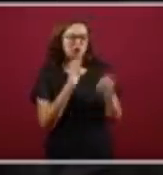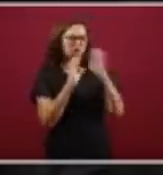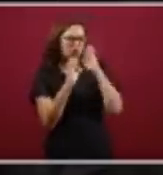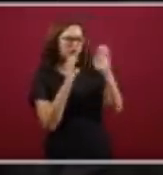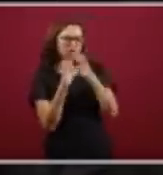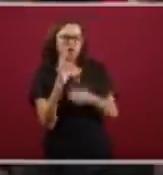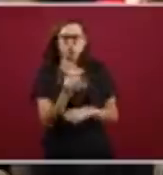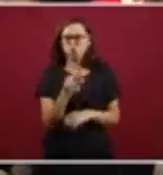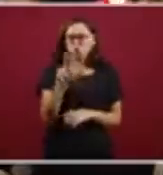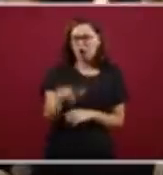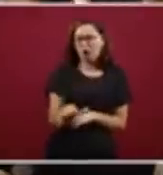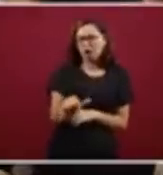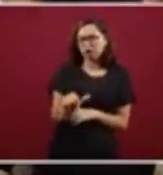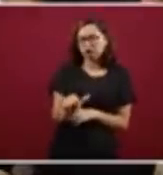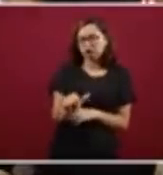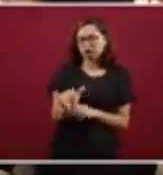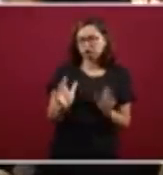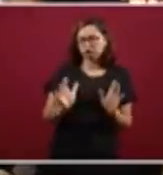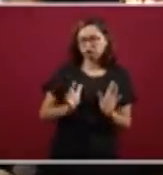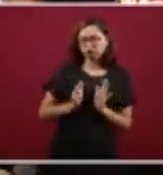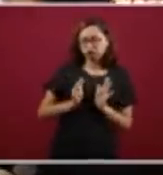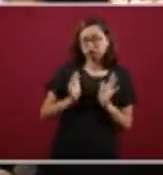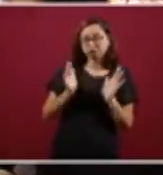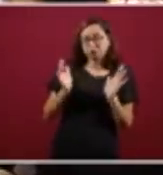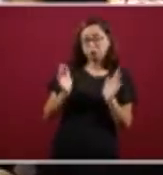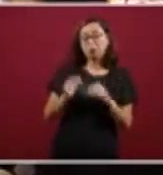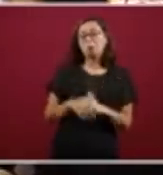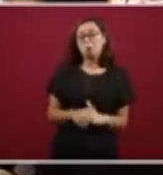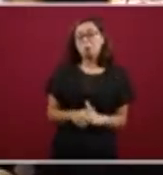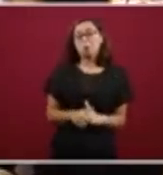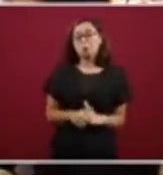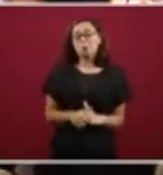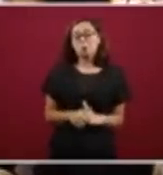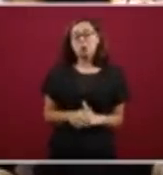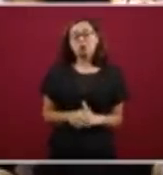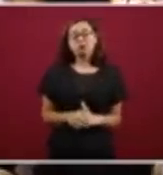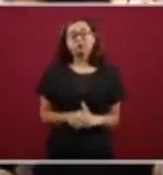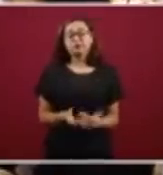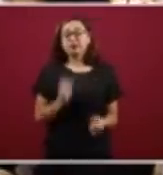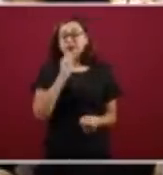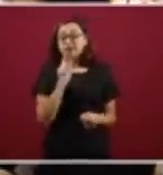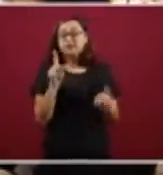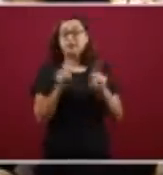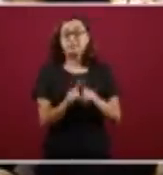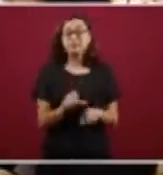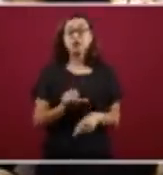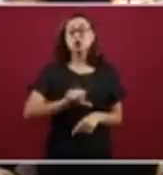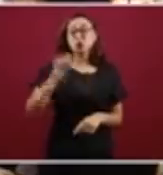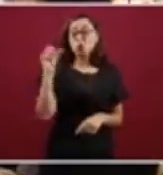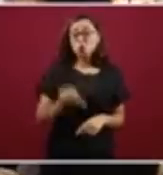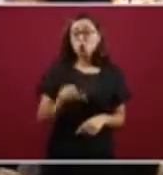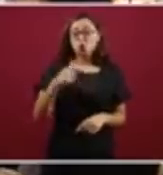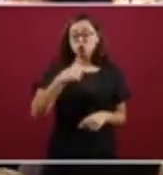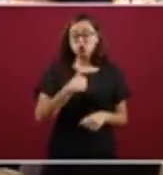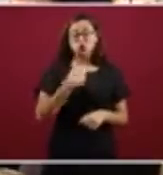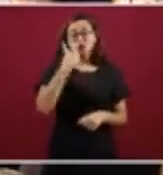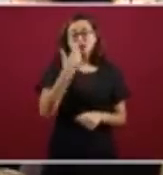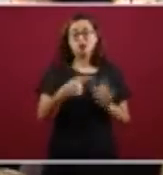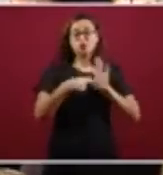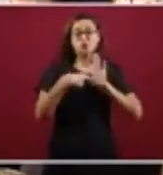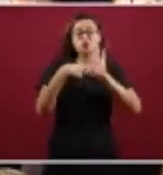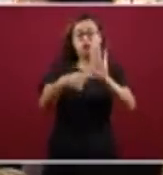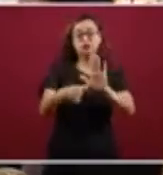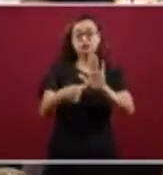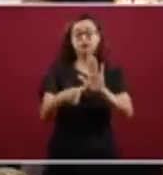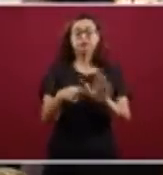¿Sí? Además de que, pues también el día de hoy les traigo 18